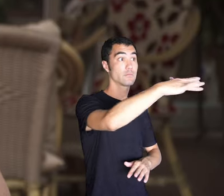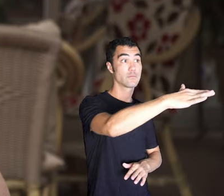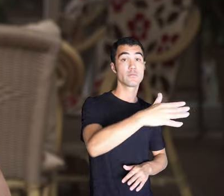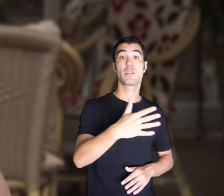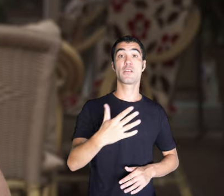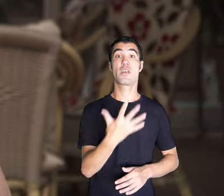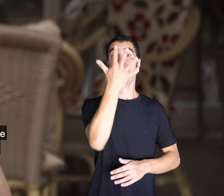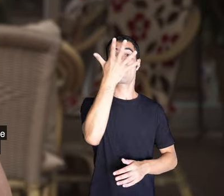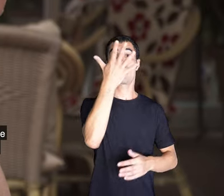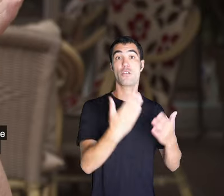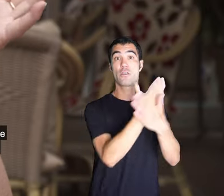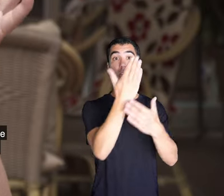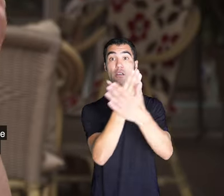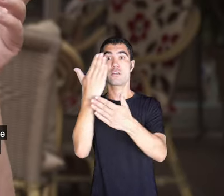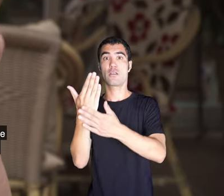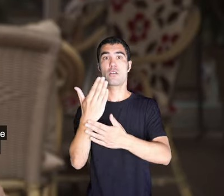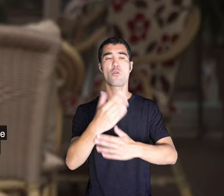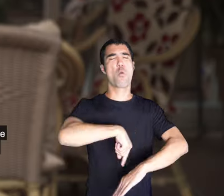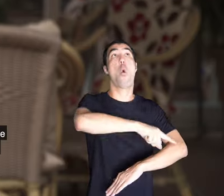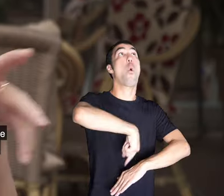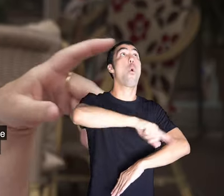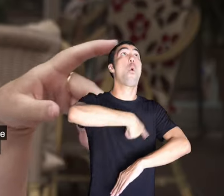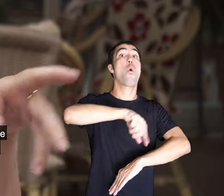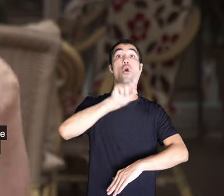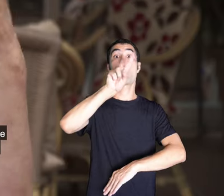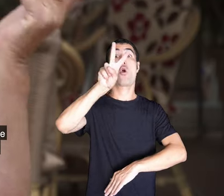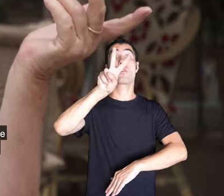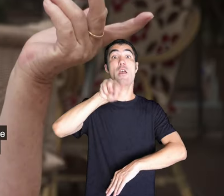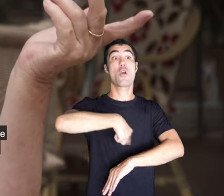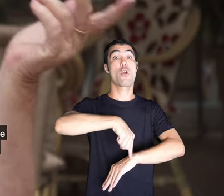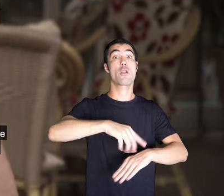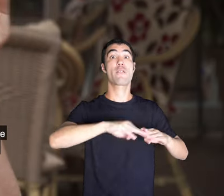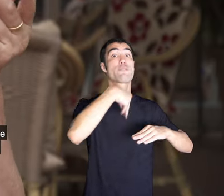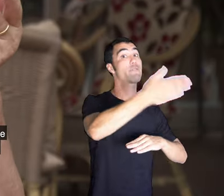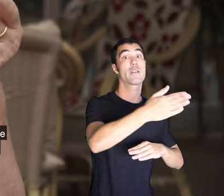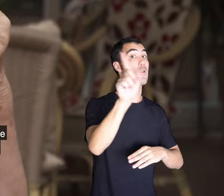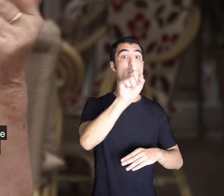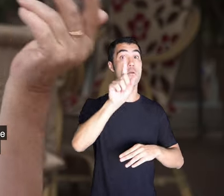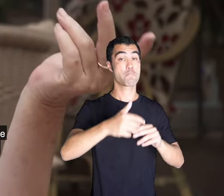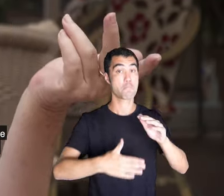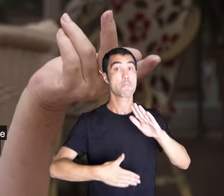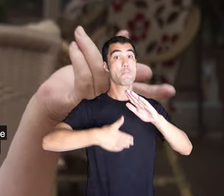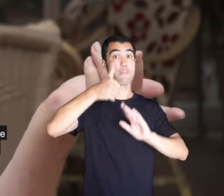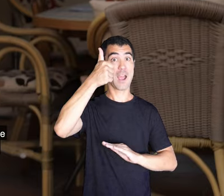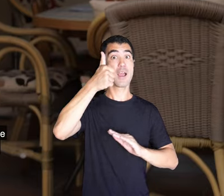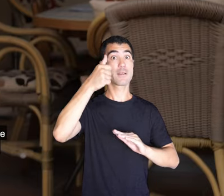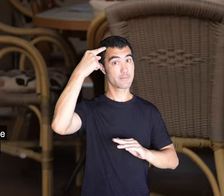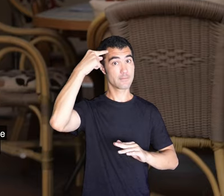5 días, muchas horas, no son solamente las 12 horas que están fuera, porque